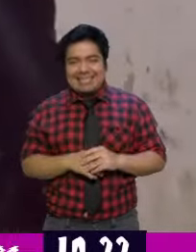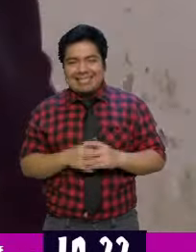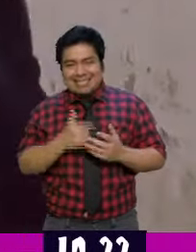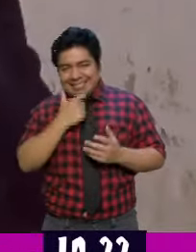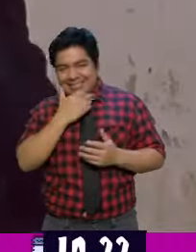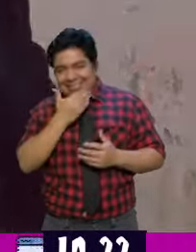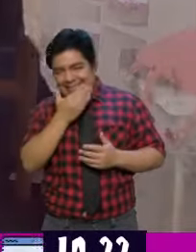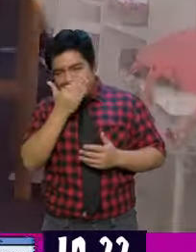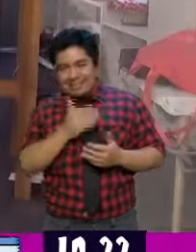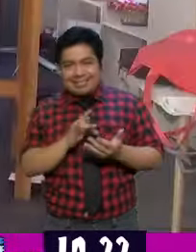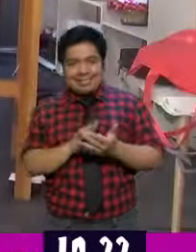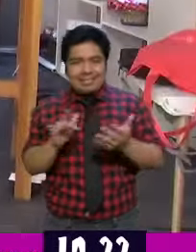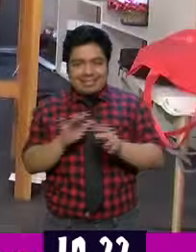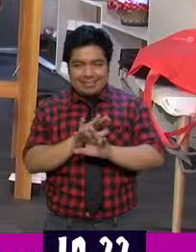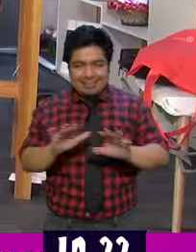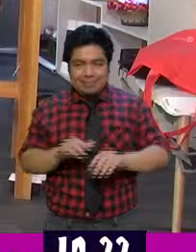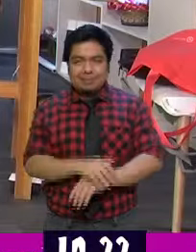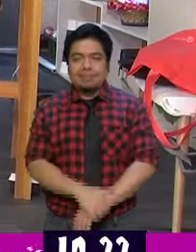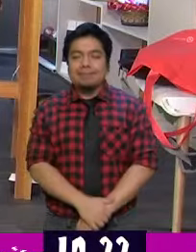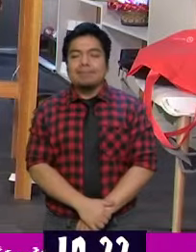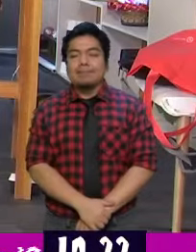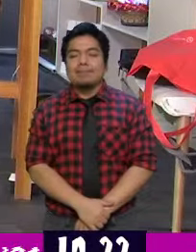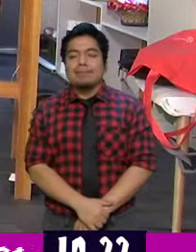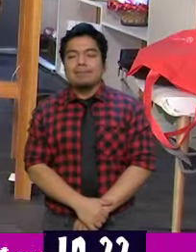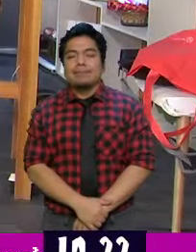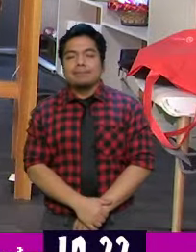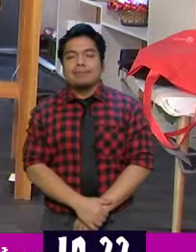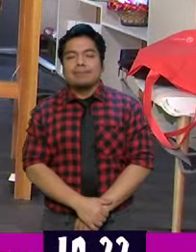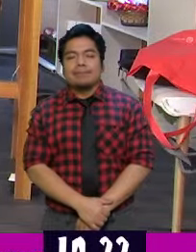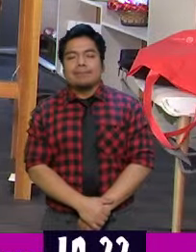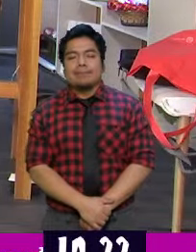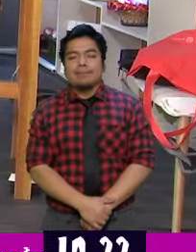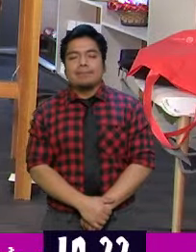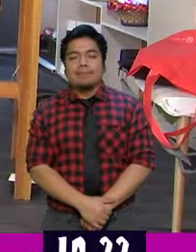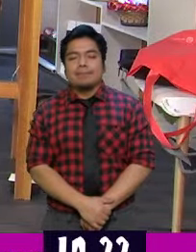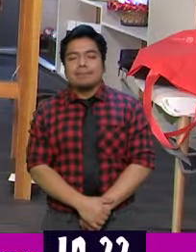Gracias totales. Reporto para Capital por Cual, Arturo Navas, saludos.